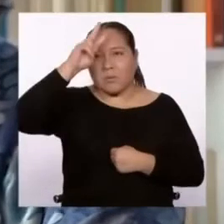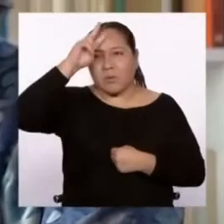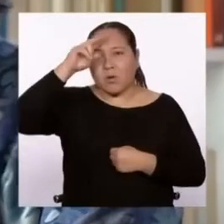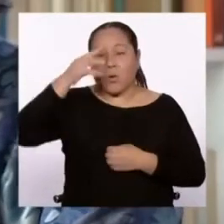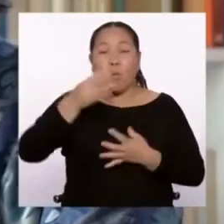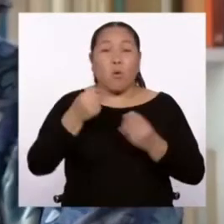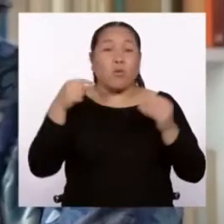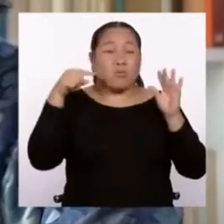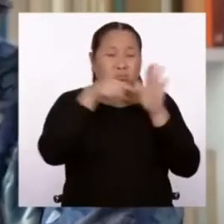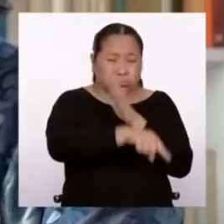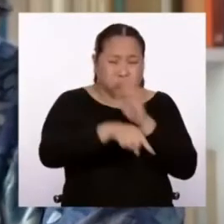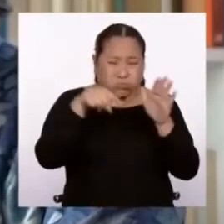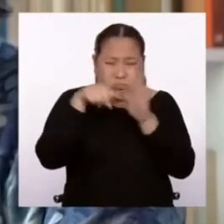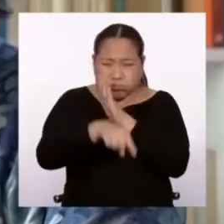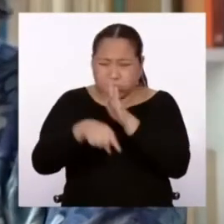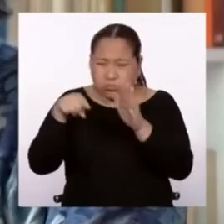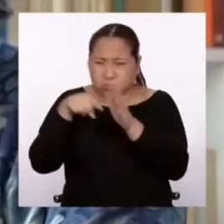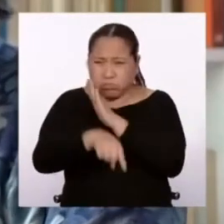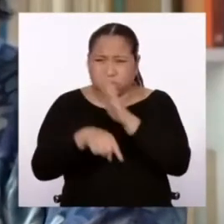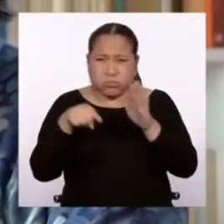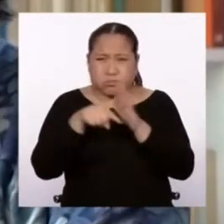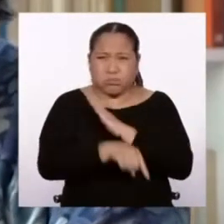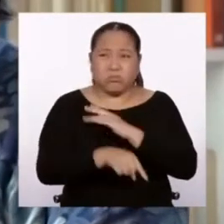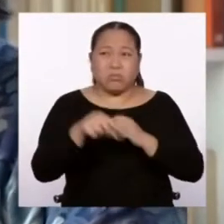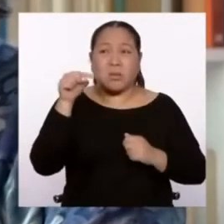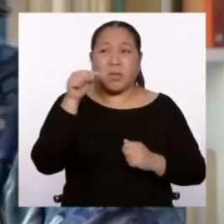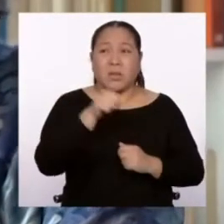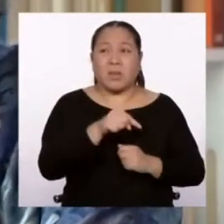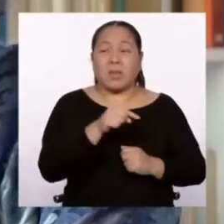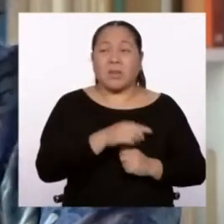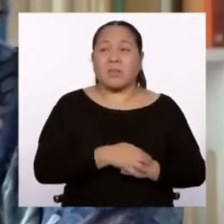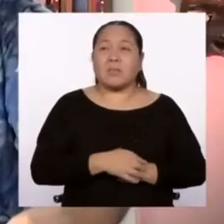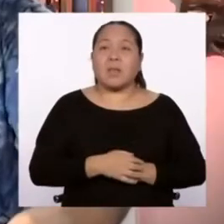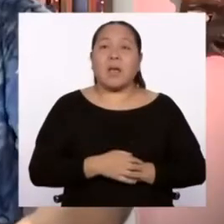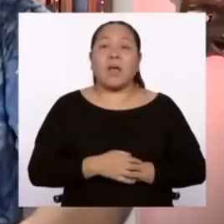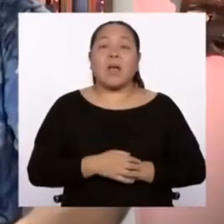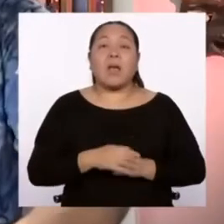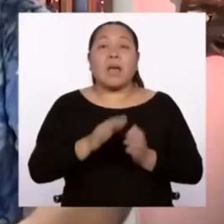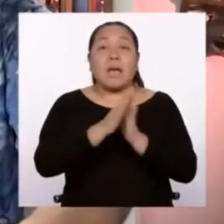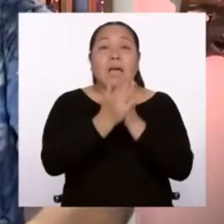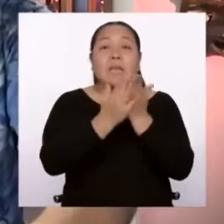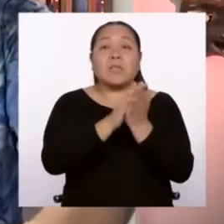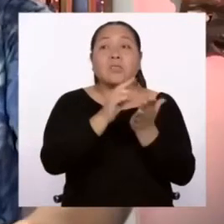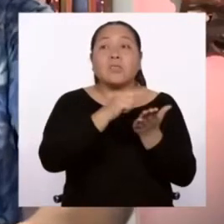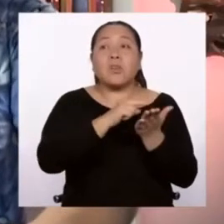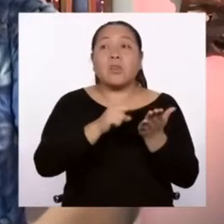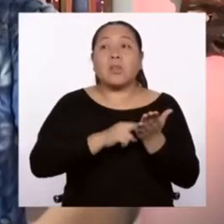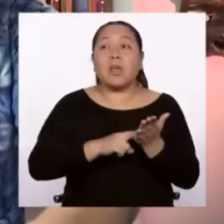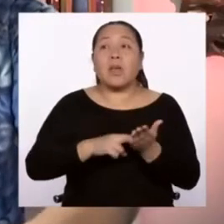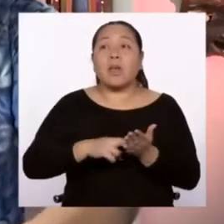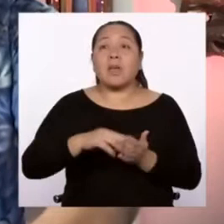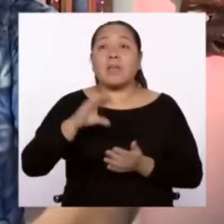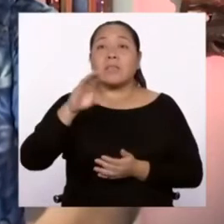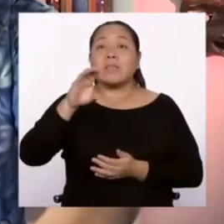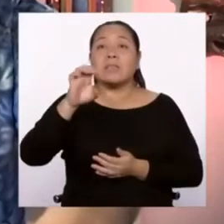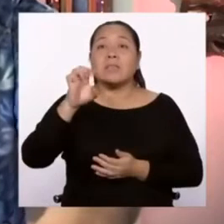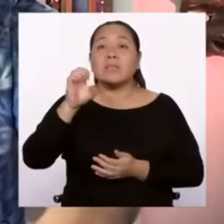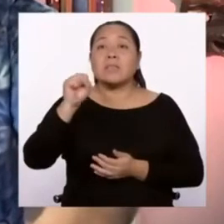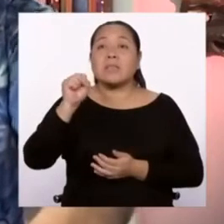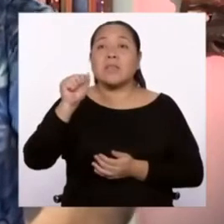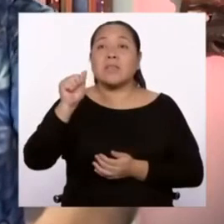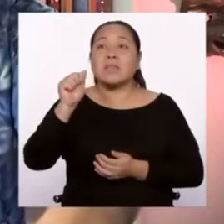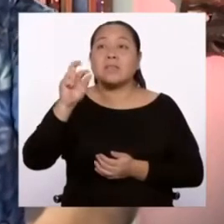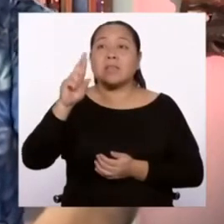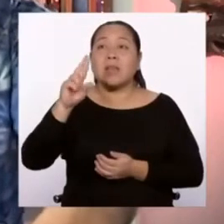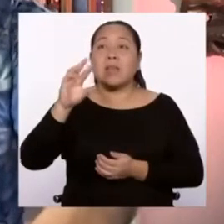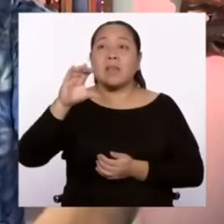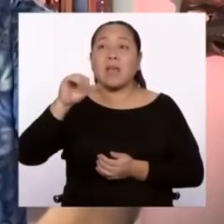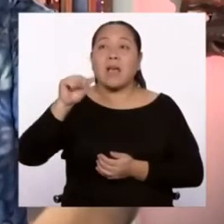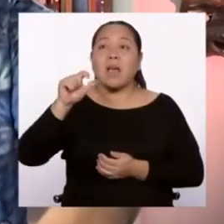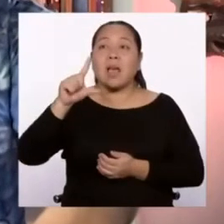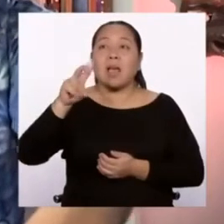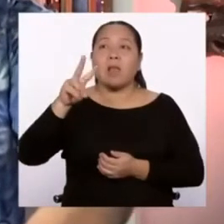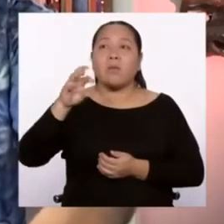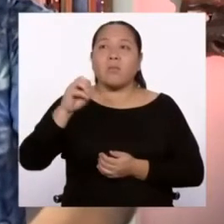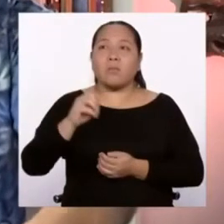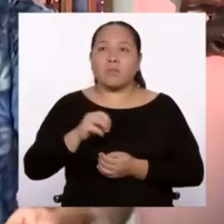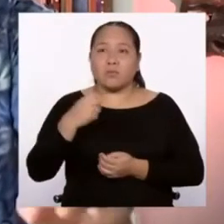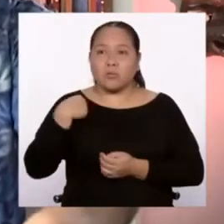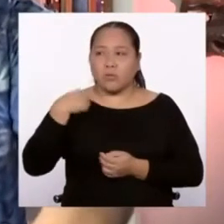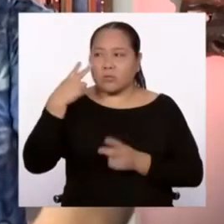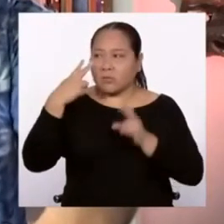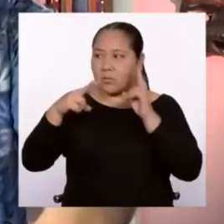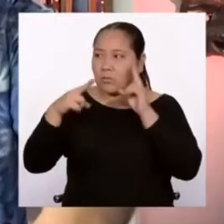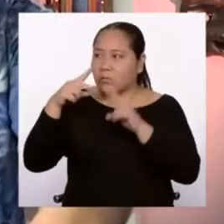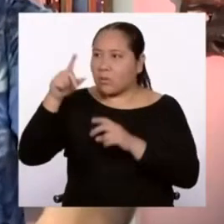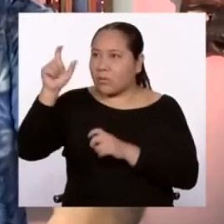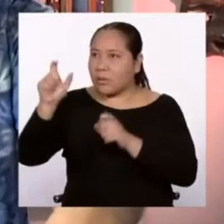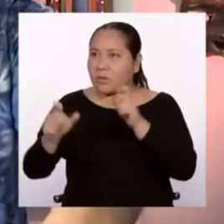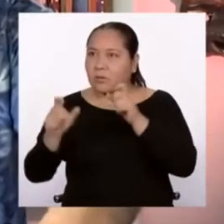¿no? En esa novela de César Calvo, Dino Moya dice, ¿no? Cuando yo veo que estos genocidas fueron personas,